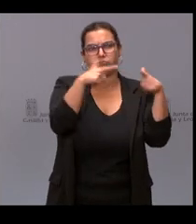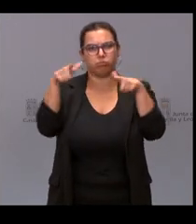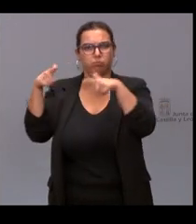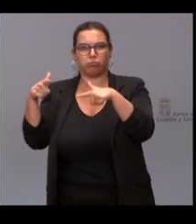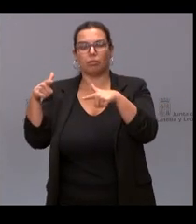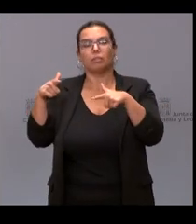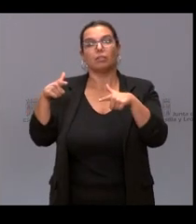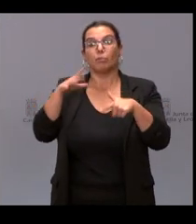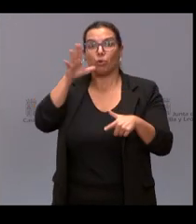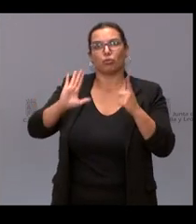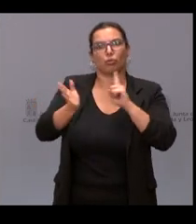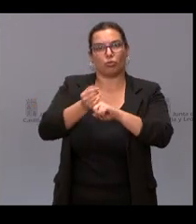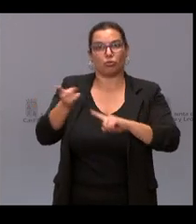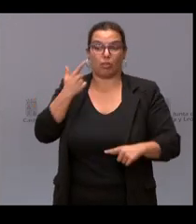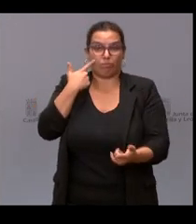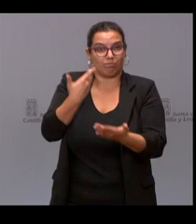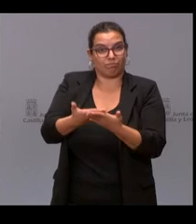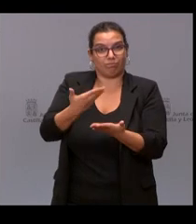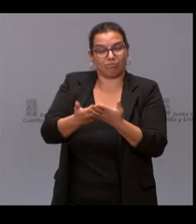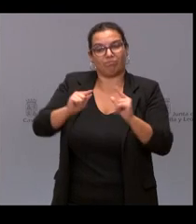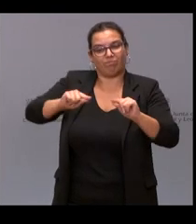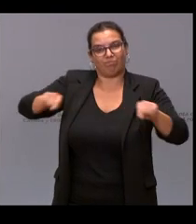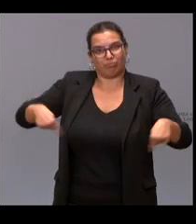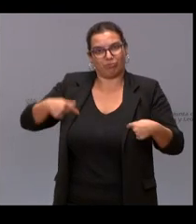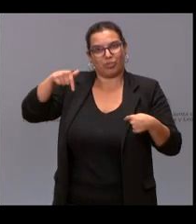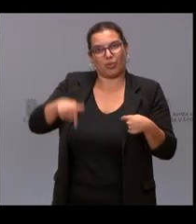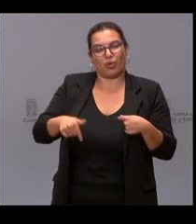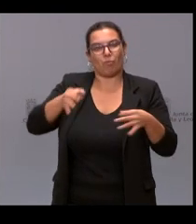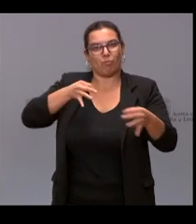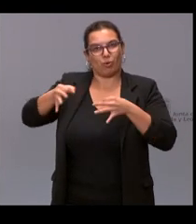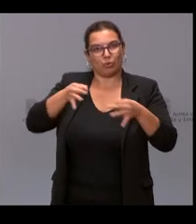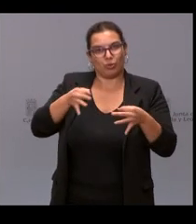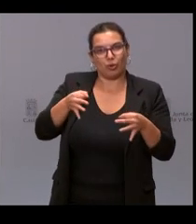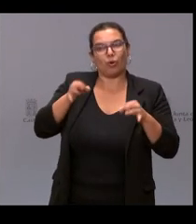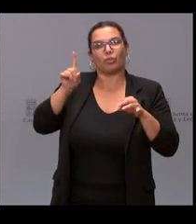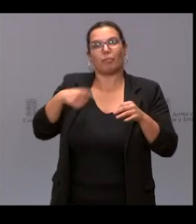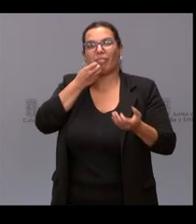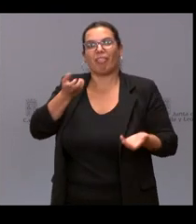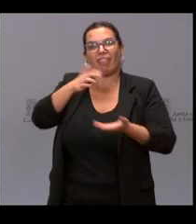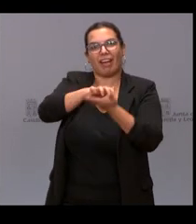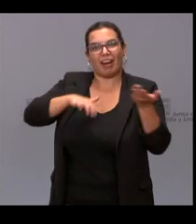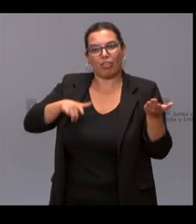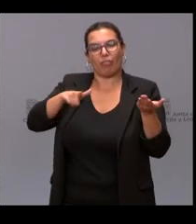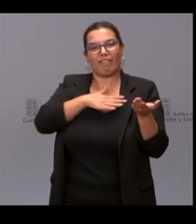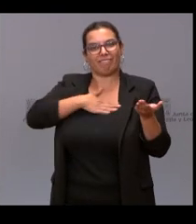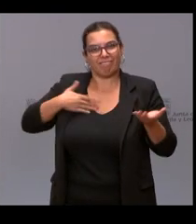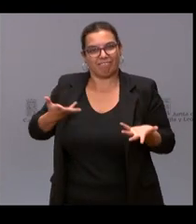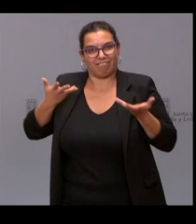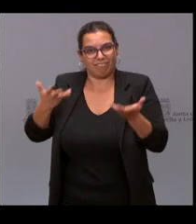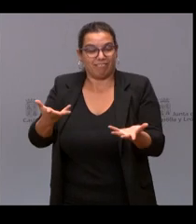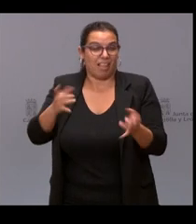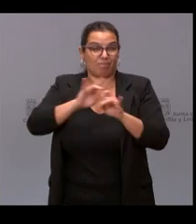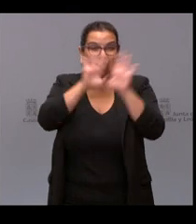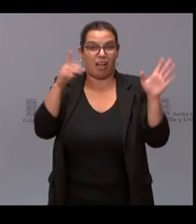hay. Y buena prueba de ello es la firma de este protocolo y de esta declaración de intenciones, que deja a las claras